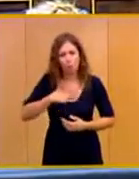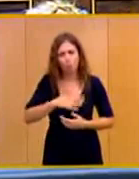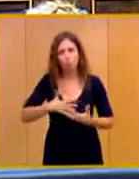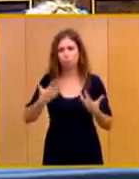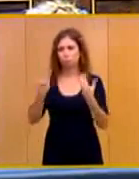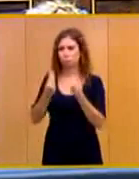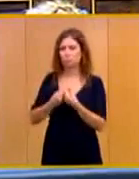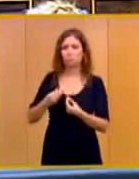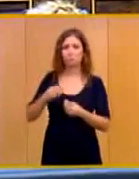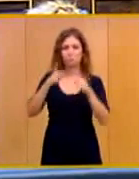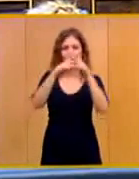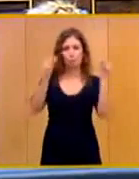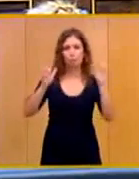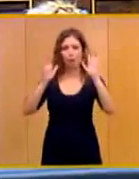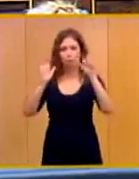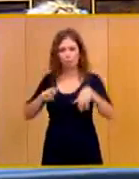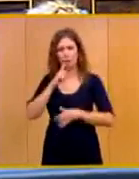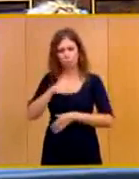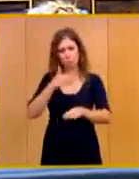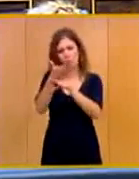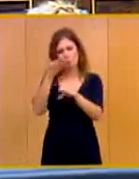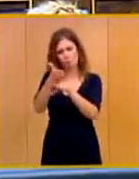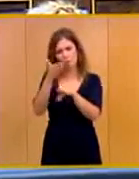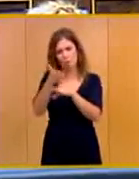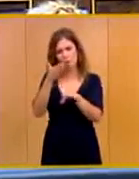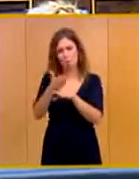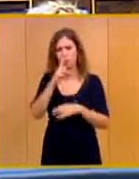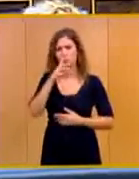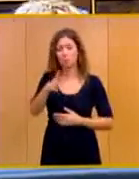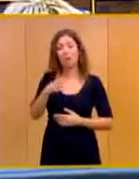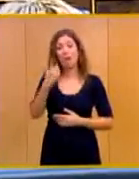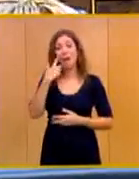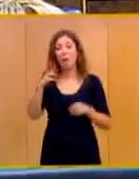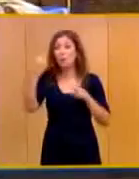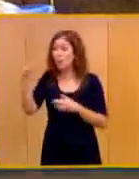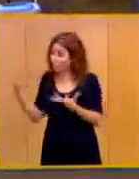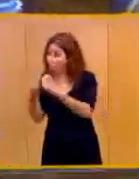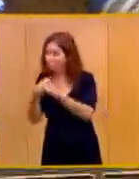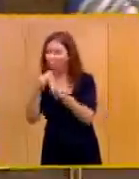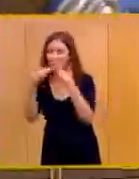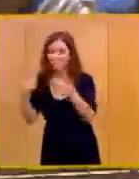Asturias. Iré muchos años más y a ver si alguna vez le vemos a usted por allí. Muchas gracias.